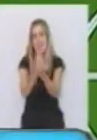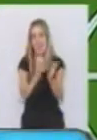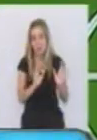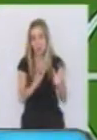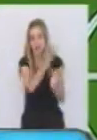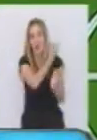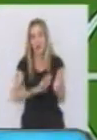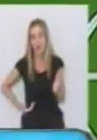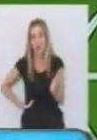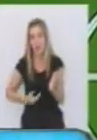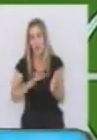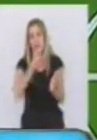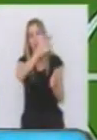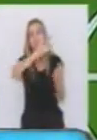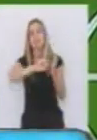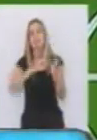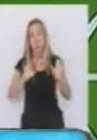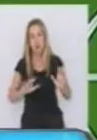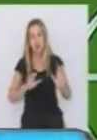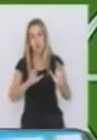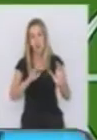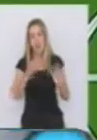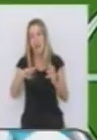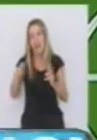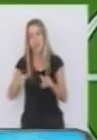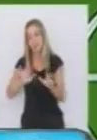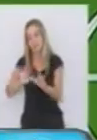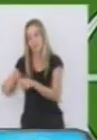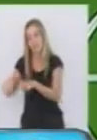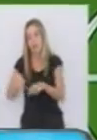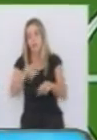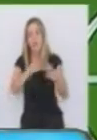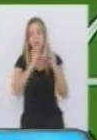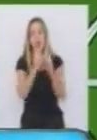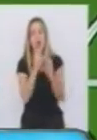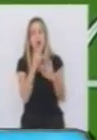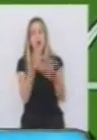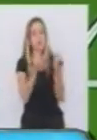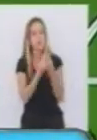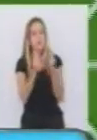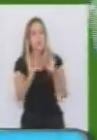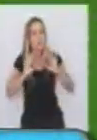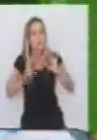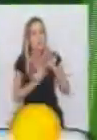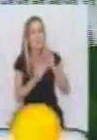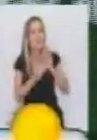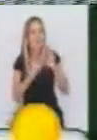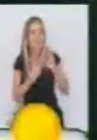que se podría... Uh-huh. Vamos a ver lo que pasa. Esto es futurología, pero me parece que son los que más chances tienen. El problema de hoy se llama